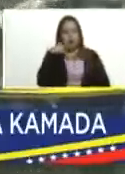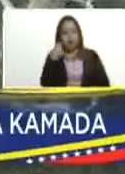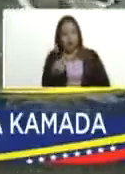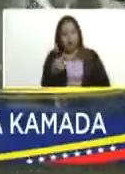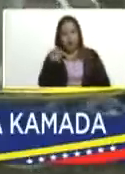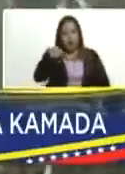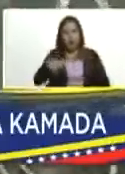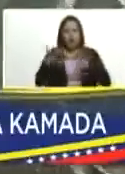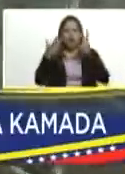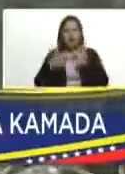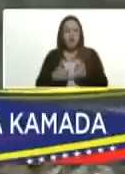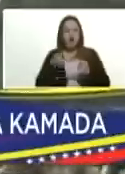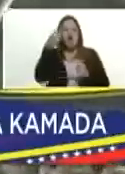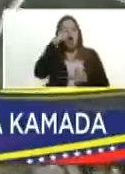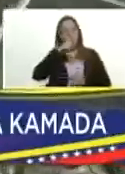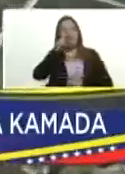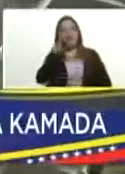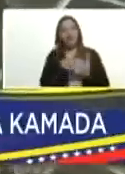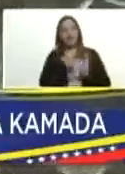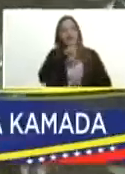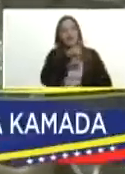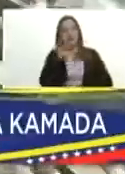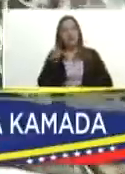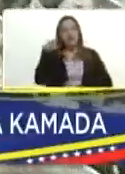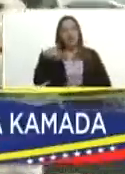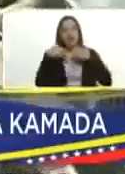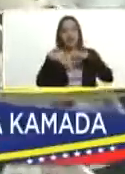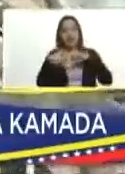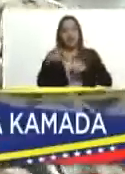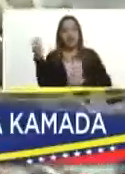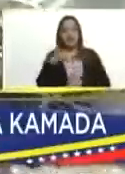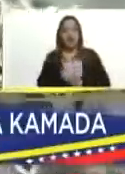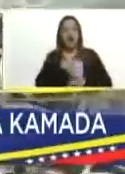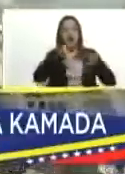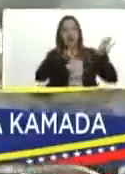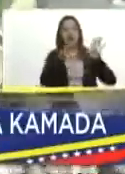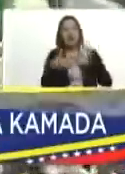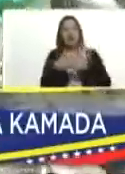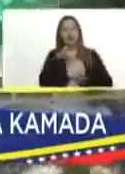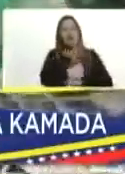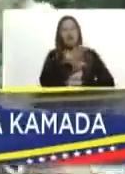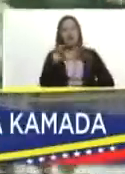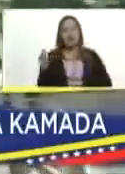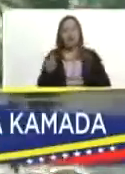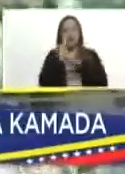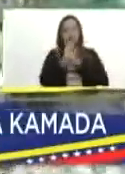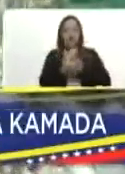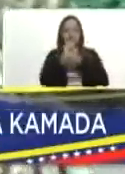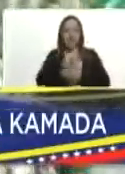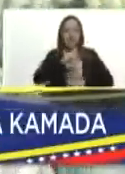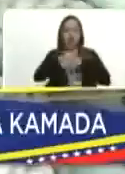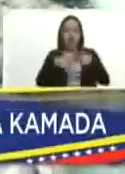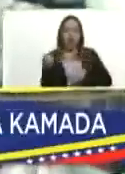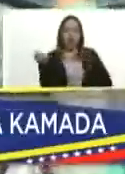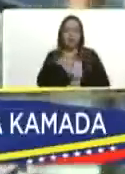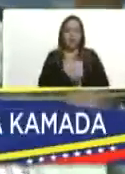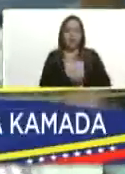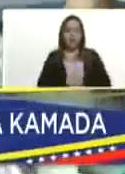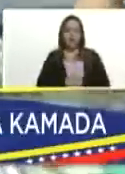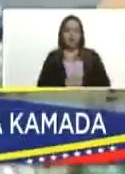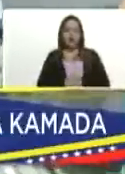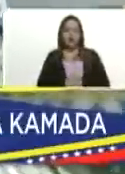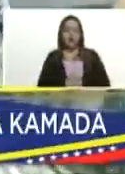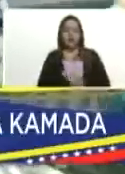zafra 2023, estas empresas están recibiendo más de 8.500 toneladas al mes. Están produciendo